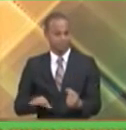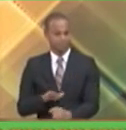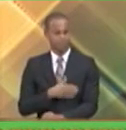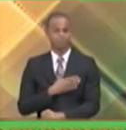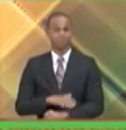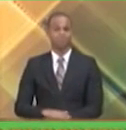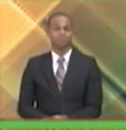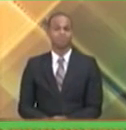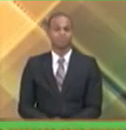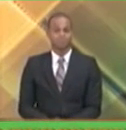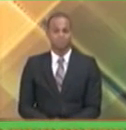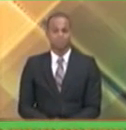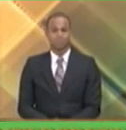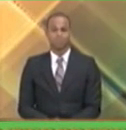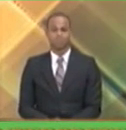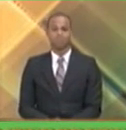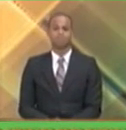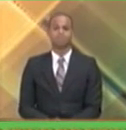Nunca pensé